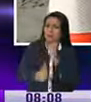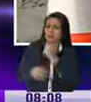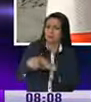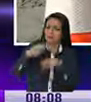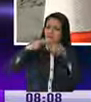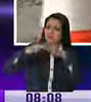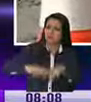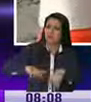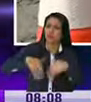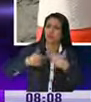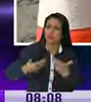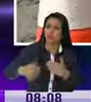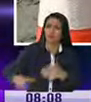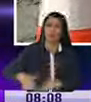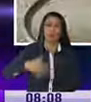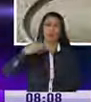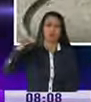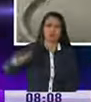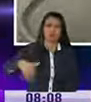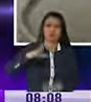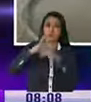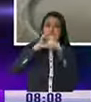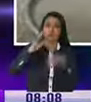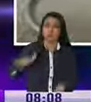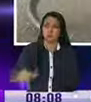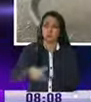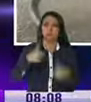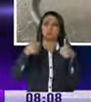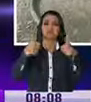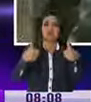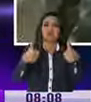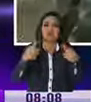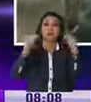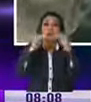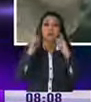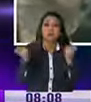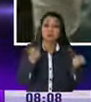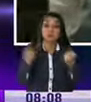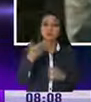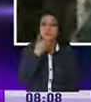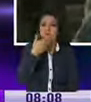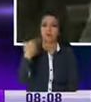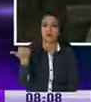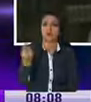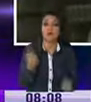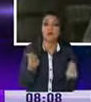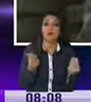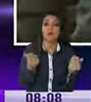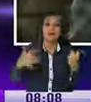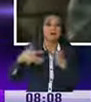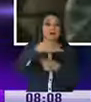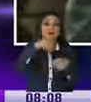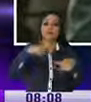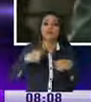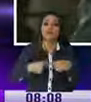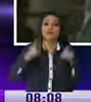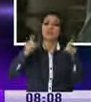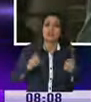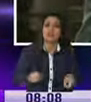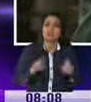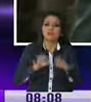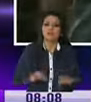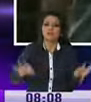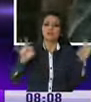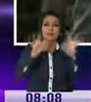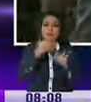esta revisión si contamina una barbaridad? Qué bueno, y si se podría hacer más controles, mejor. La calidad del aire. Es necesario